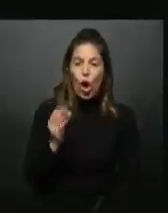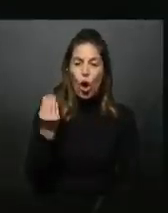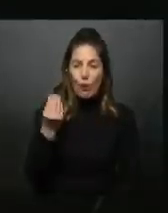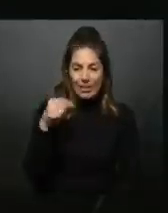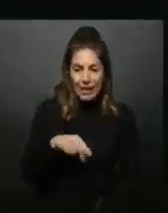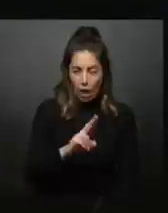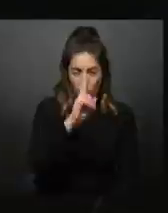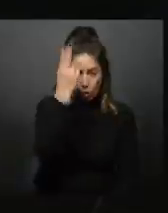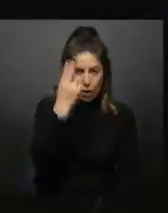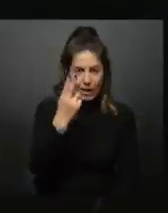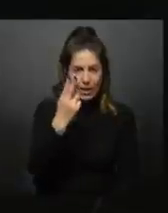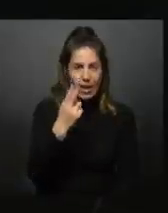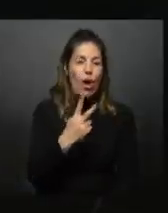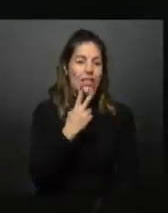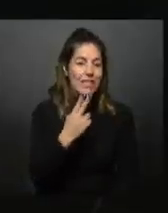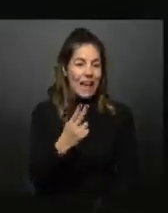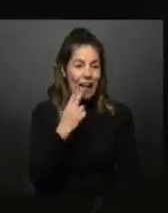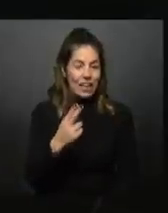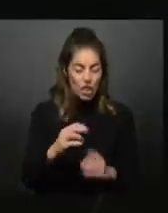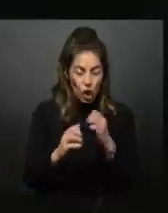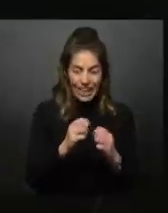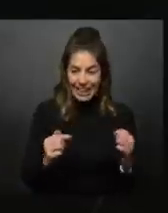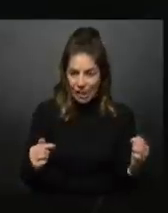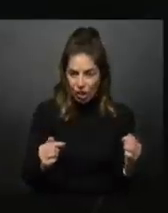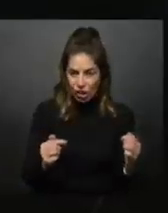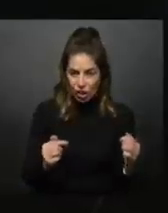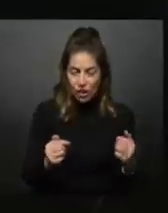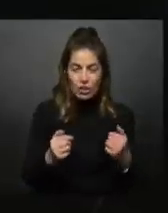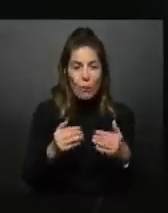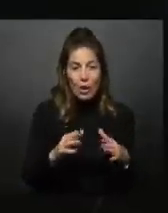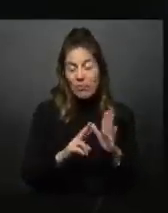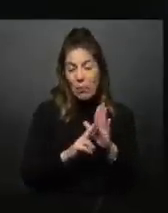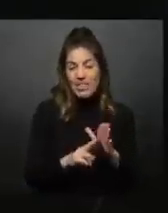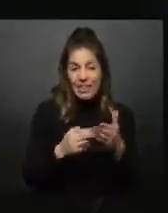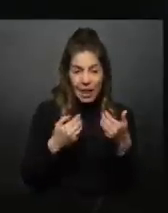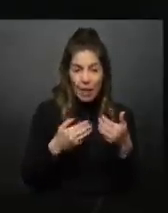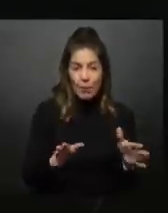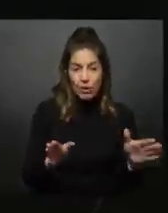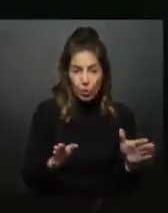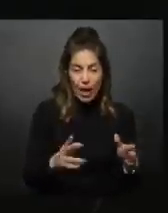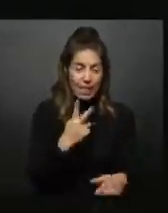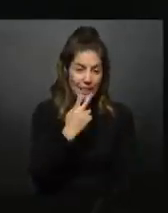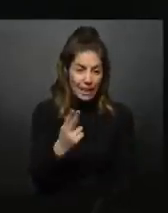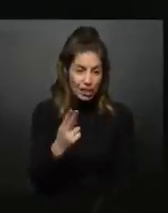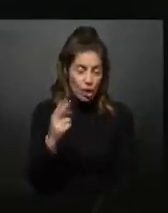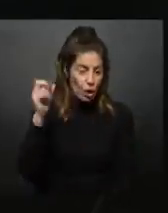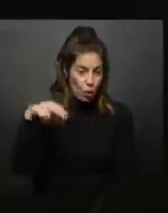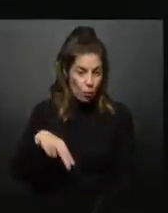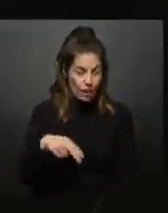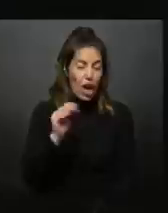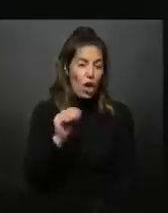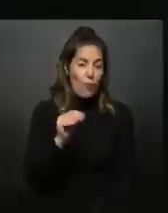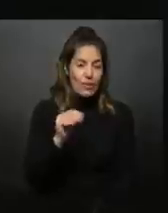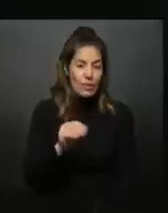país utiliza cigarrillos electrónicos lo que representa la puerta de entrada para los cigarrillos comunes esto lo alertó la coordinadora de la unidad de